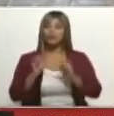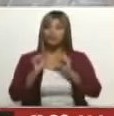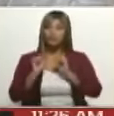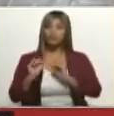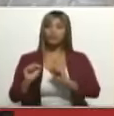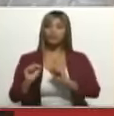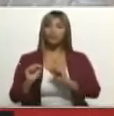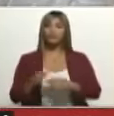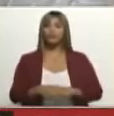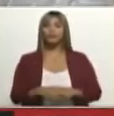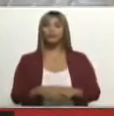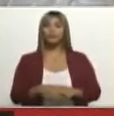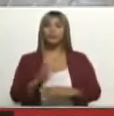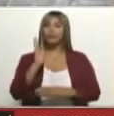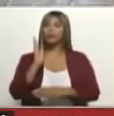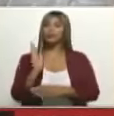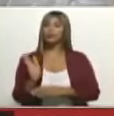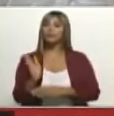enfrentado.